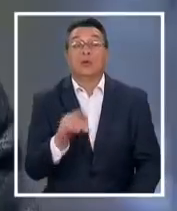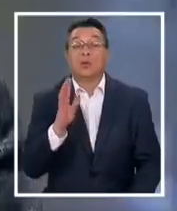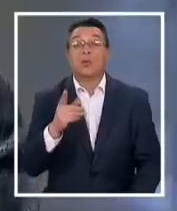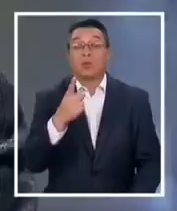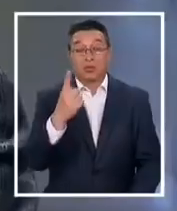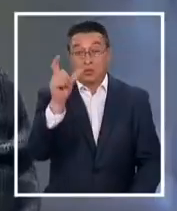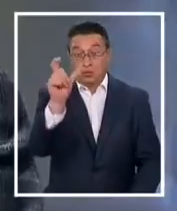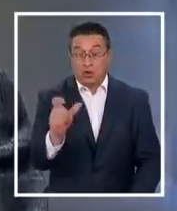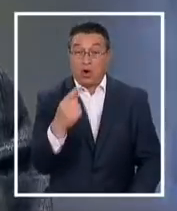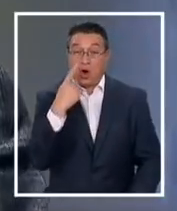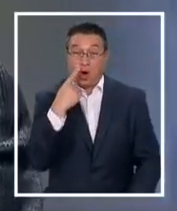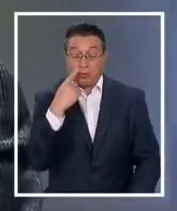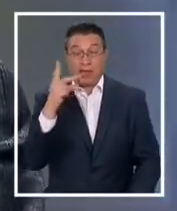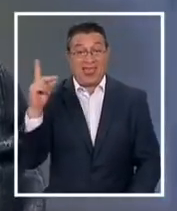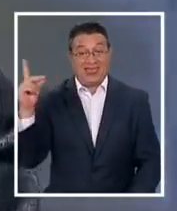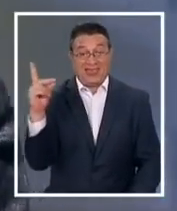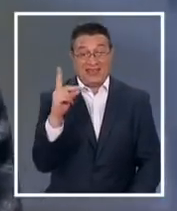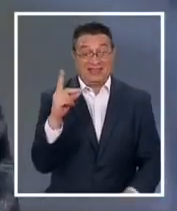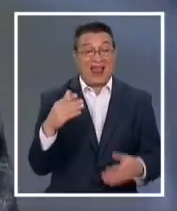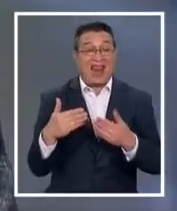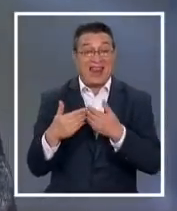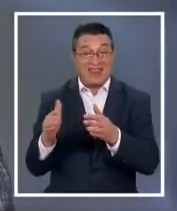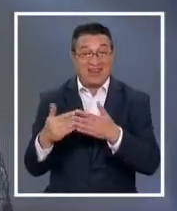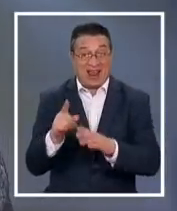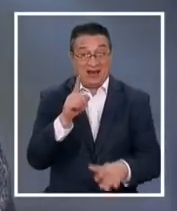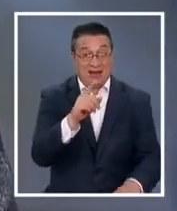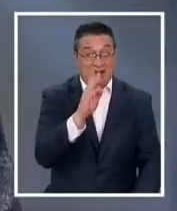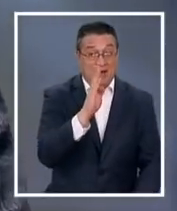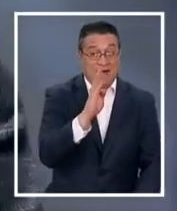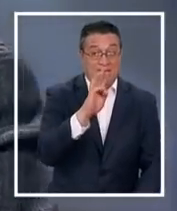que un hombre de derecha liberal como es Briones